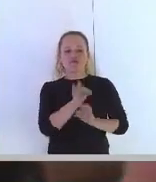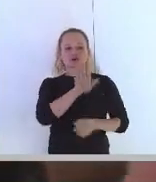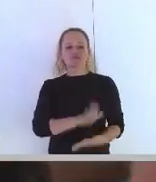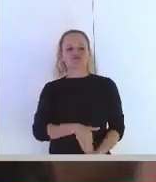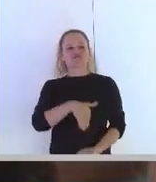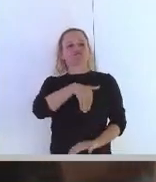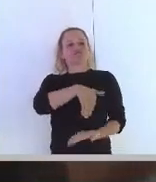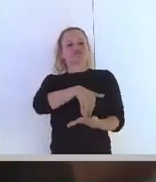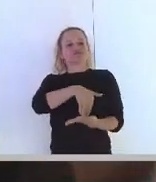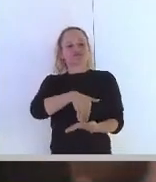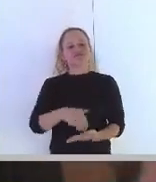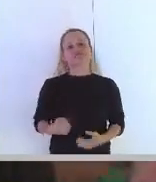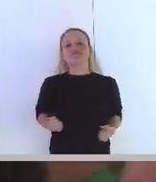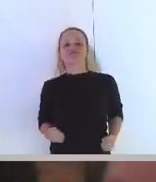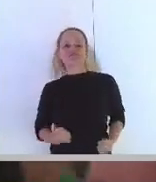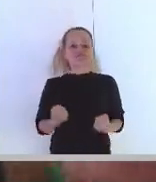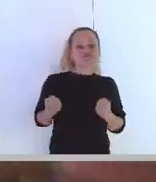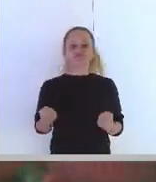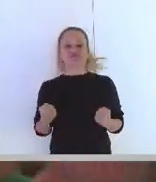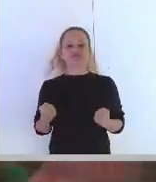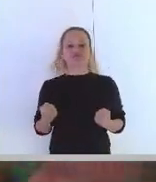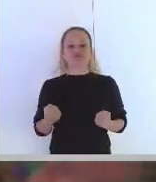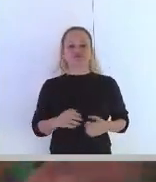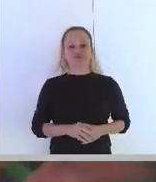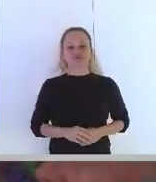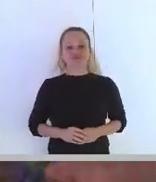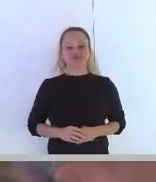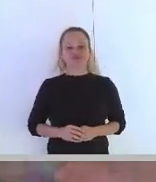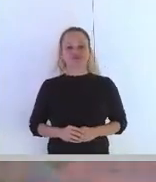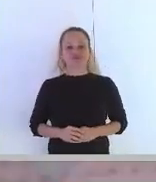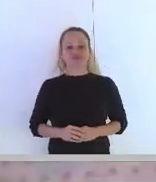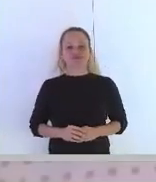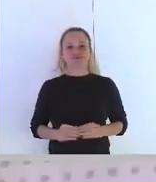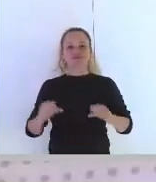Pueblo no se rinde, carajo.